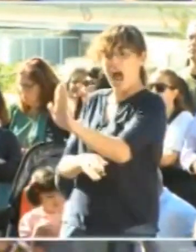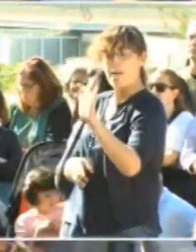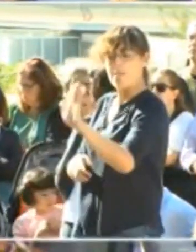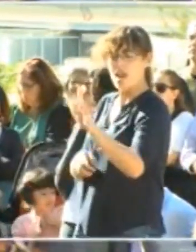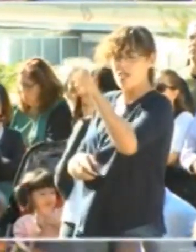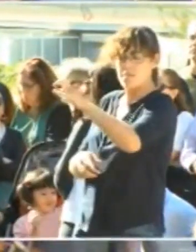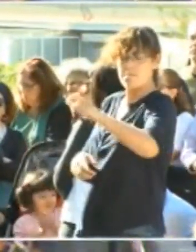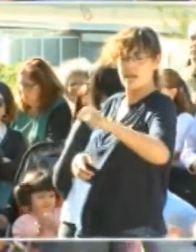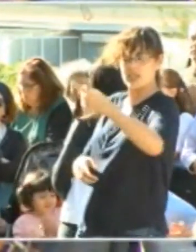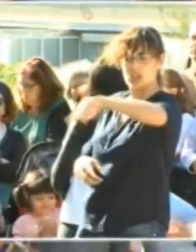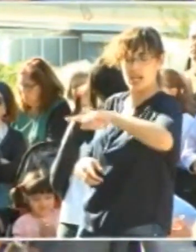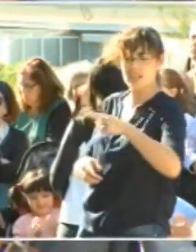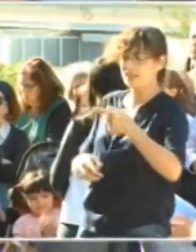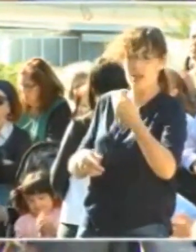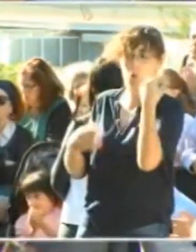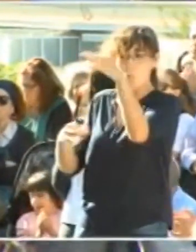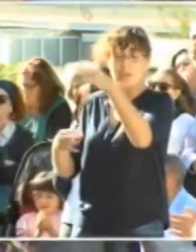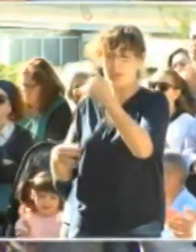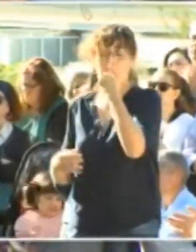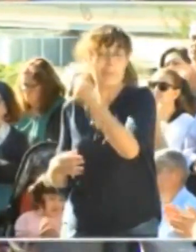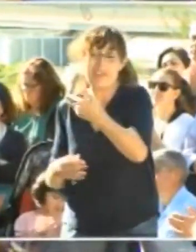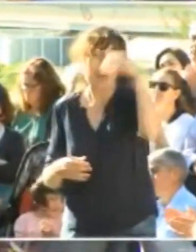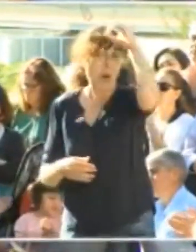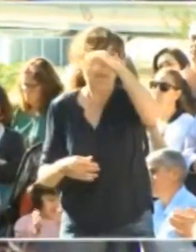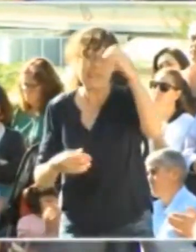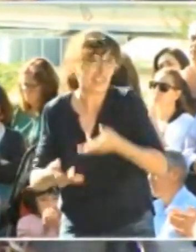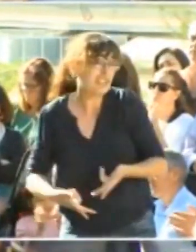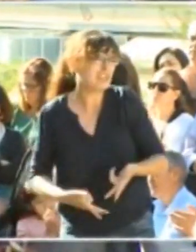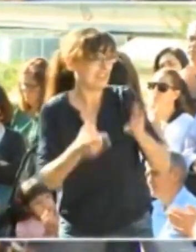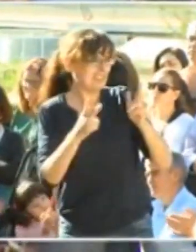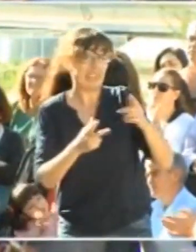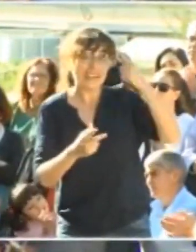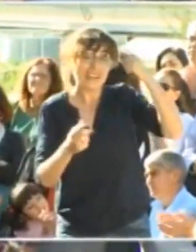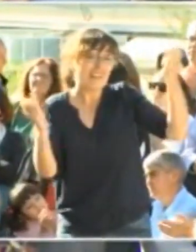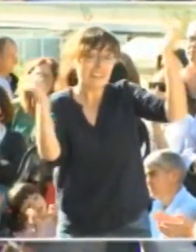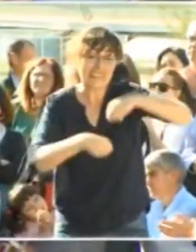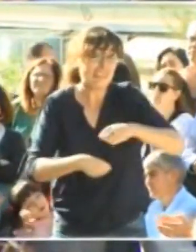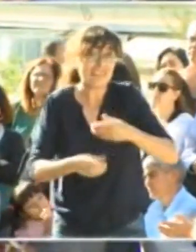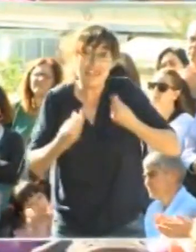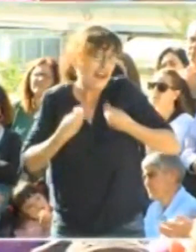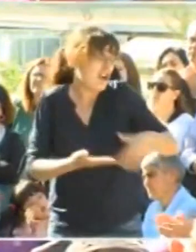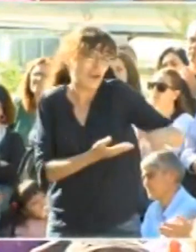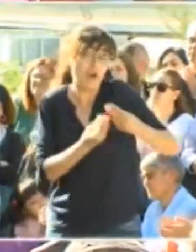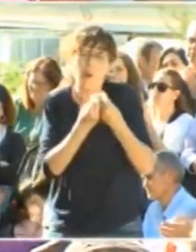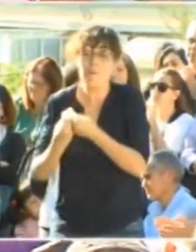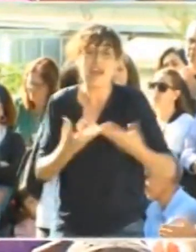que simplemente están pidiendo dar su opinión y poder decidir cómo convivir